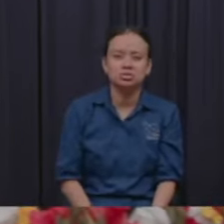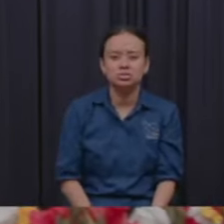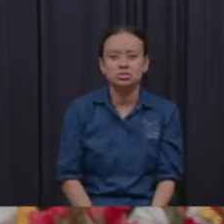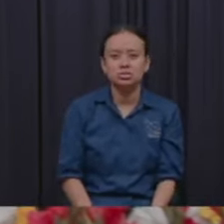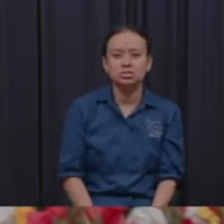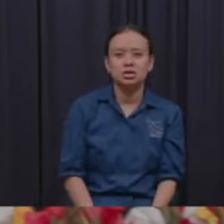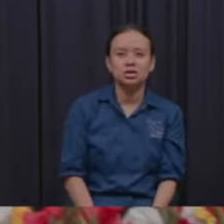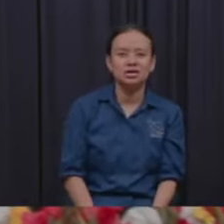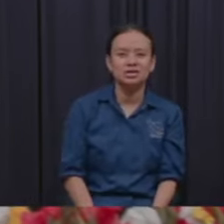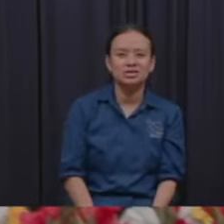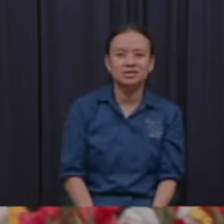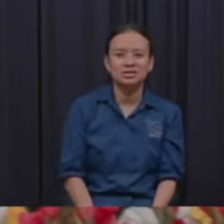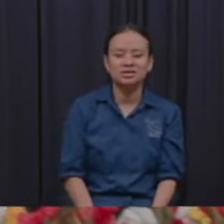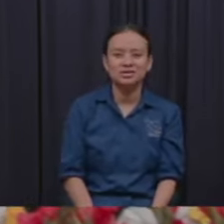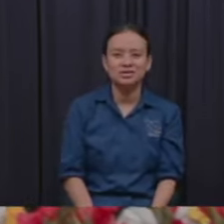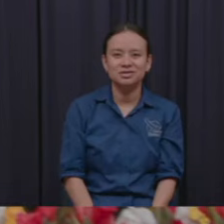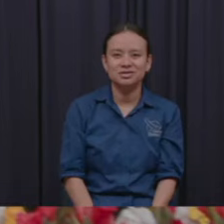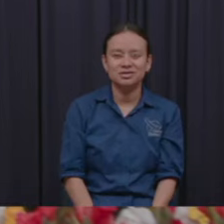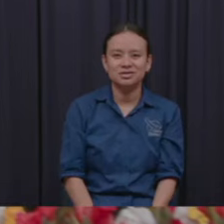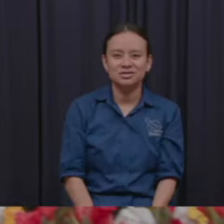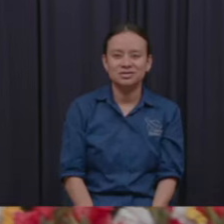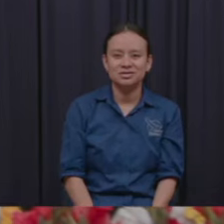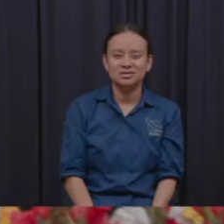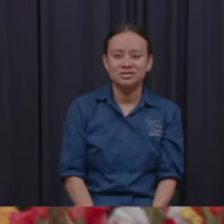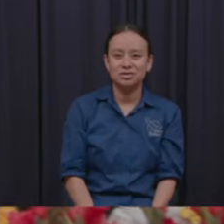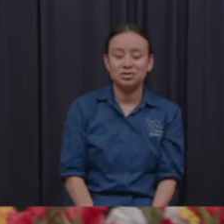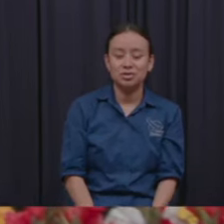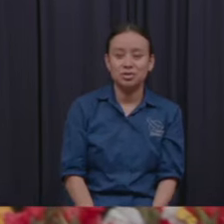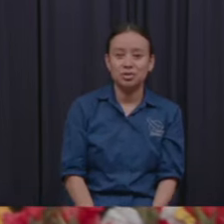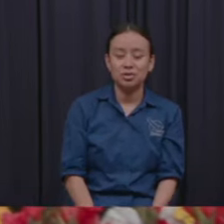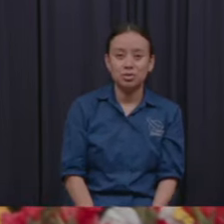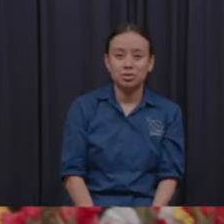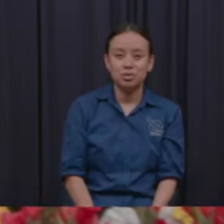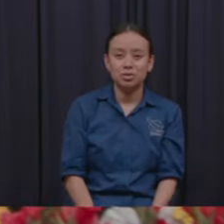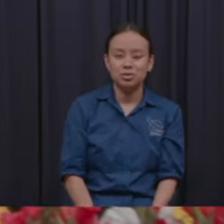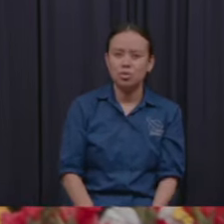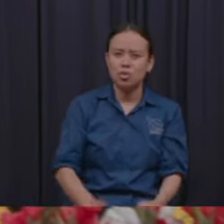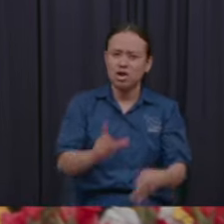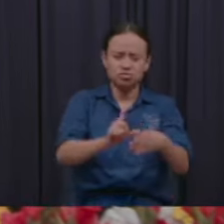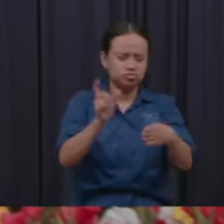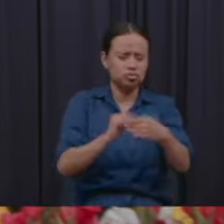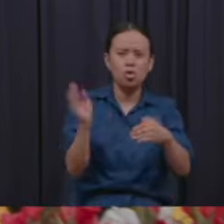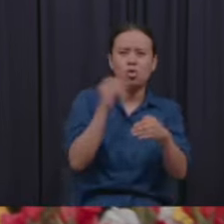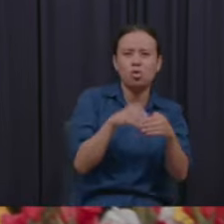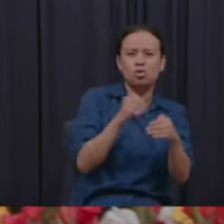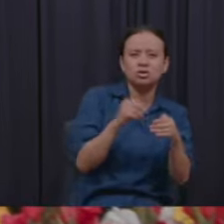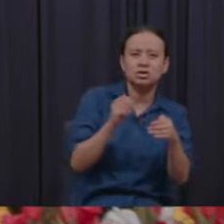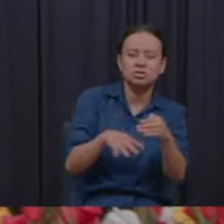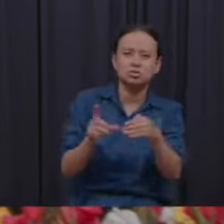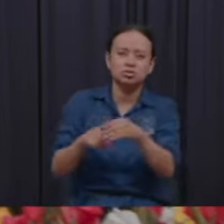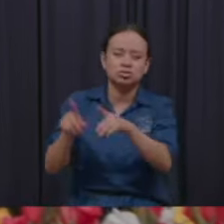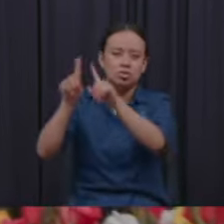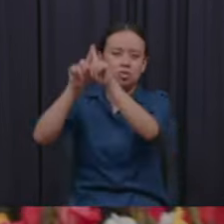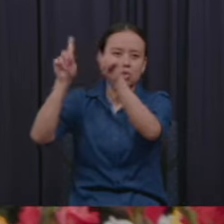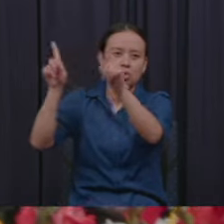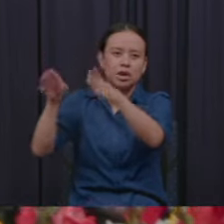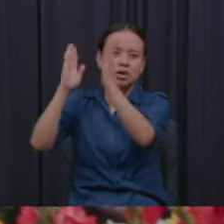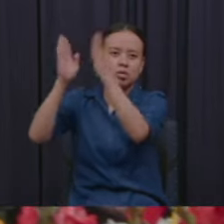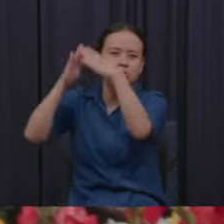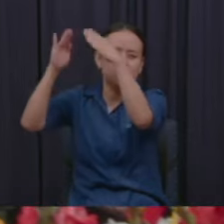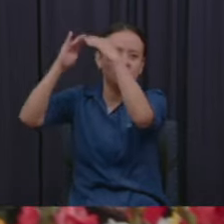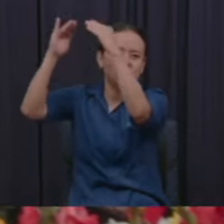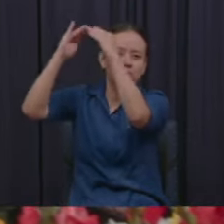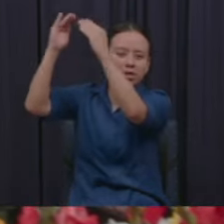Un aparador, que será un escaparate con todo allí, las máscaras del